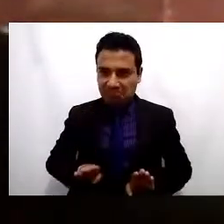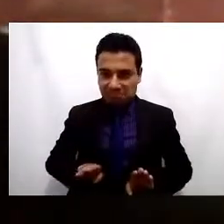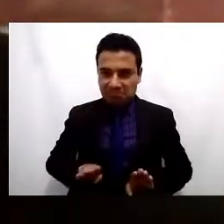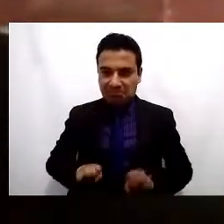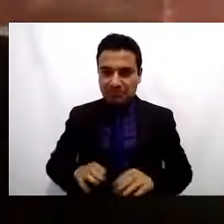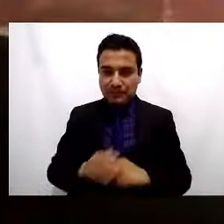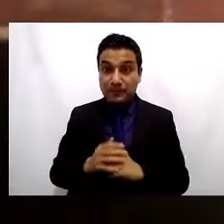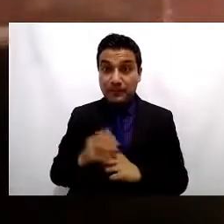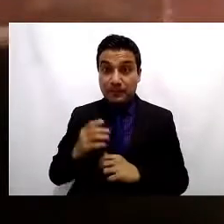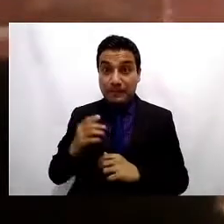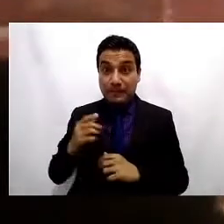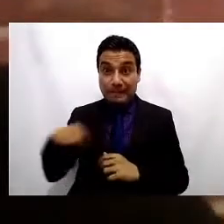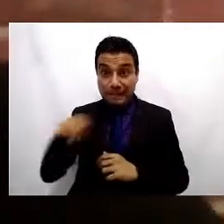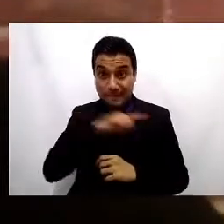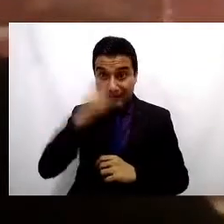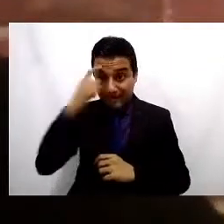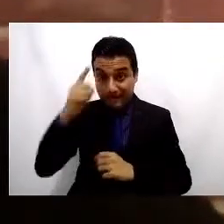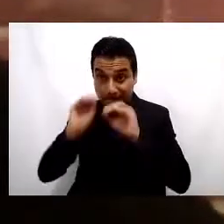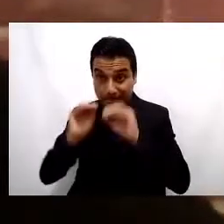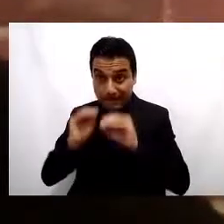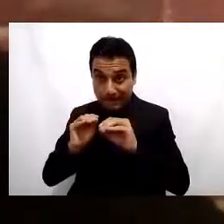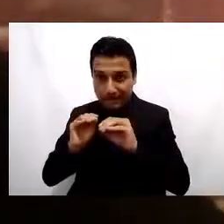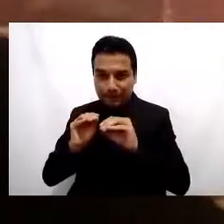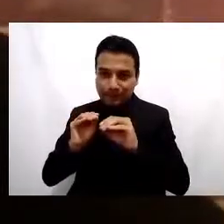compartimos con la locura,